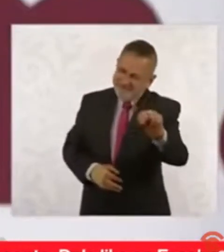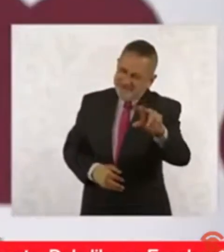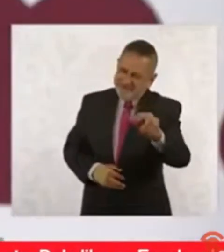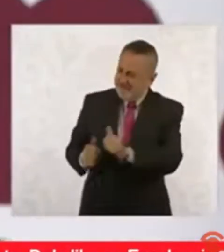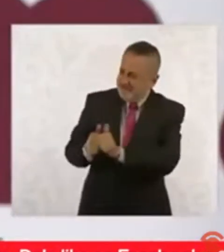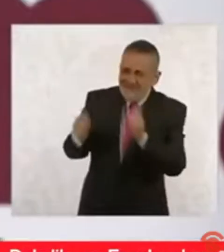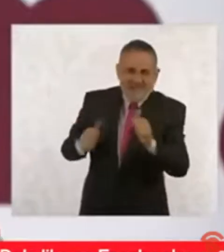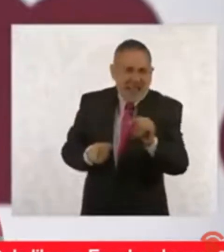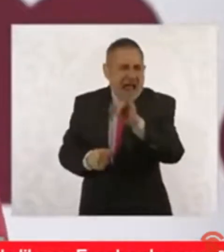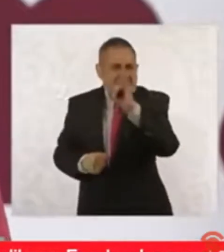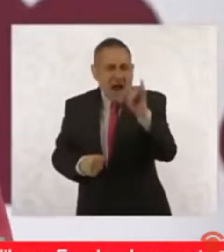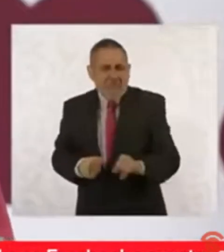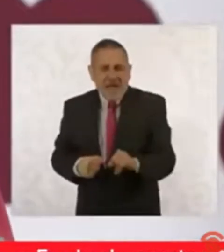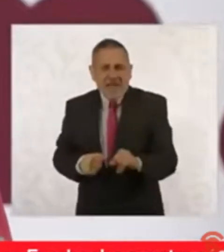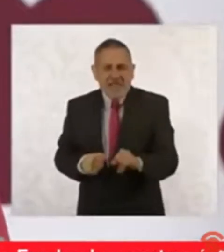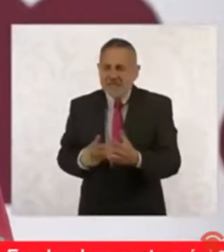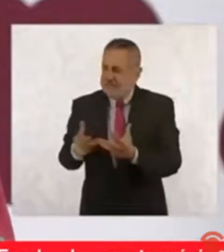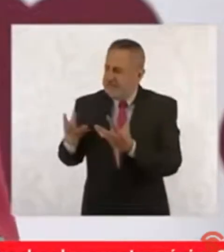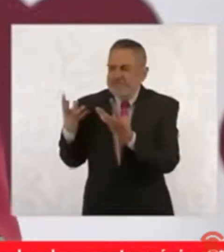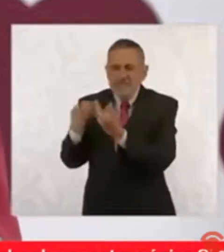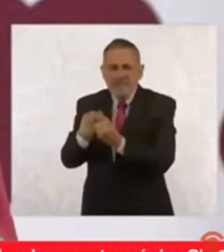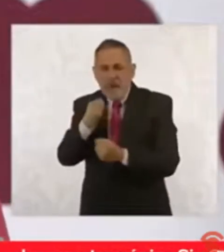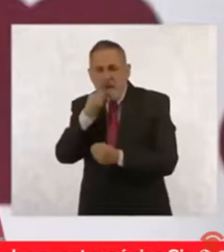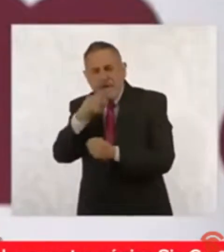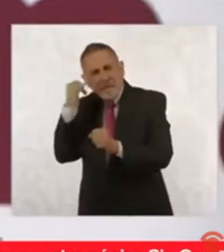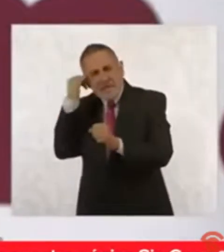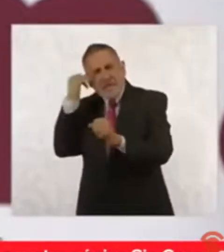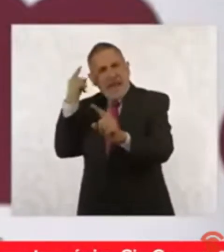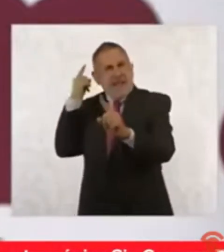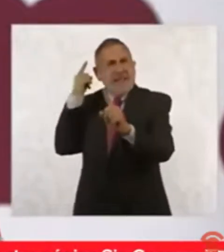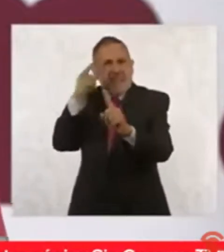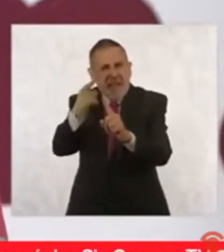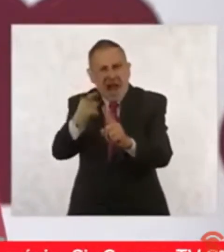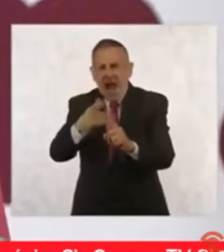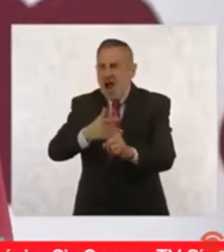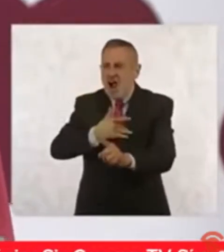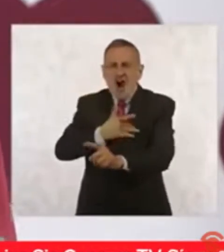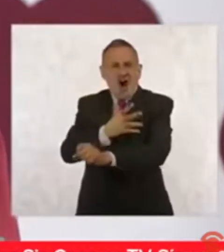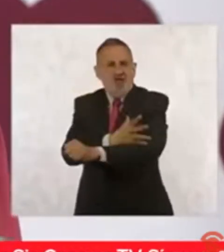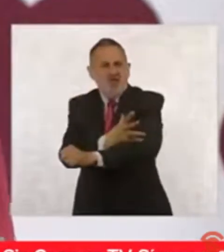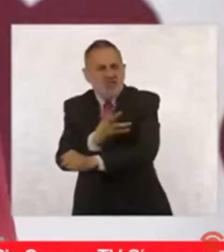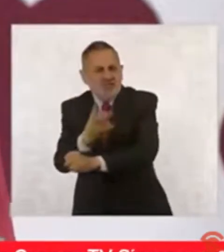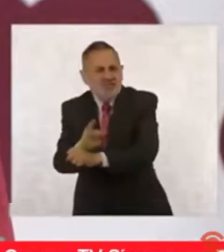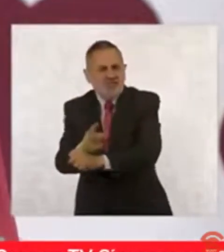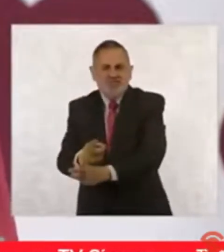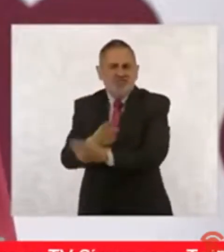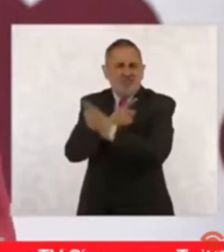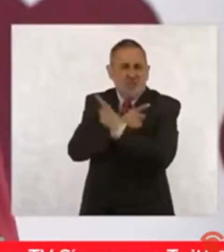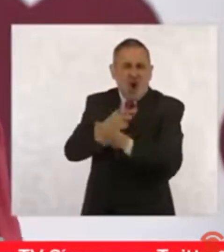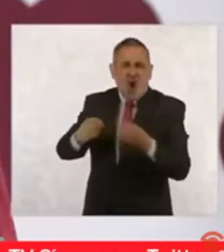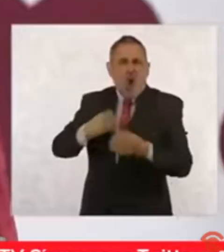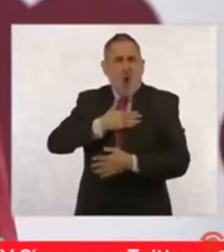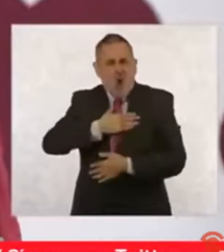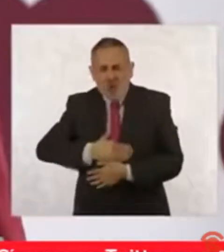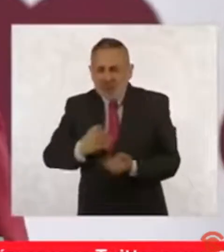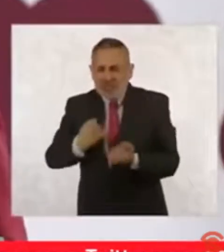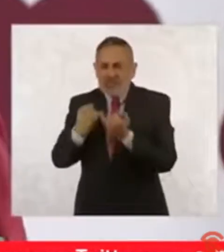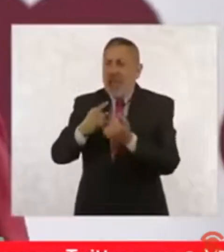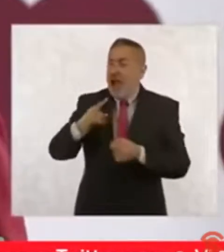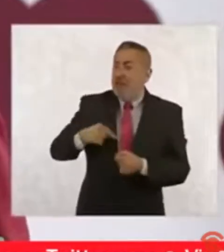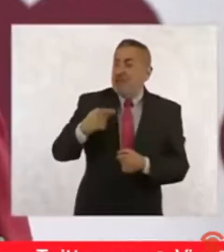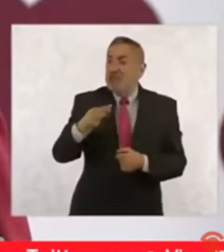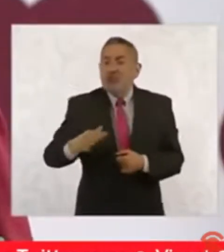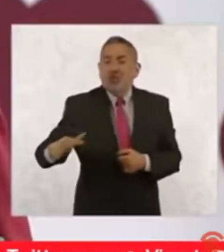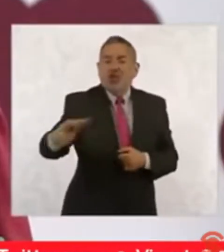ocurrir porque compartimos valores, honestidad, justicia y amor al